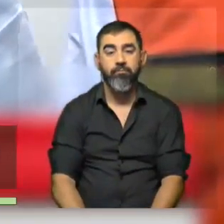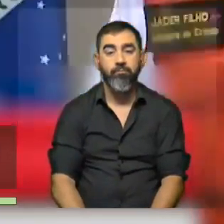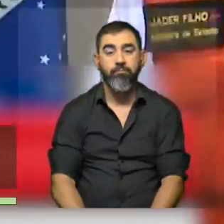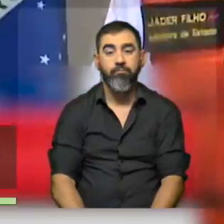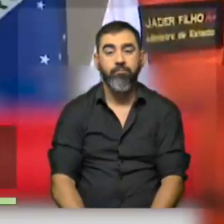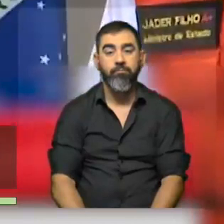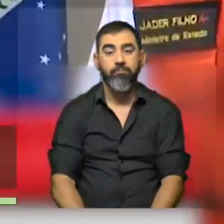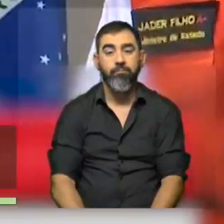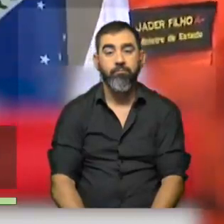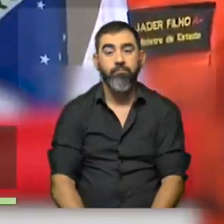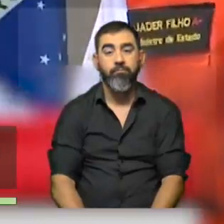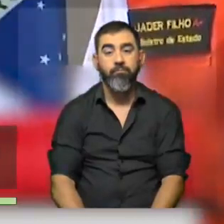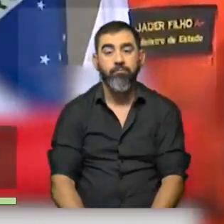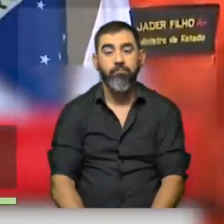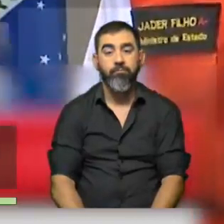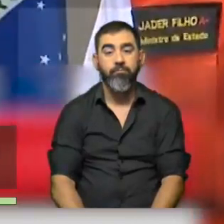seguridad